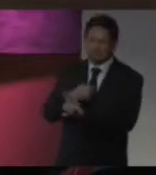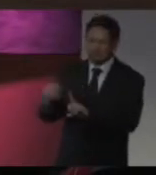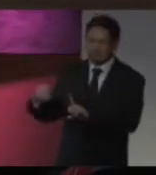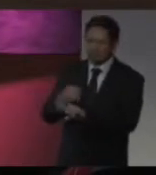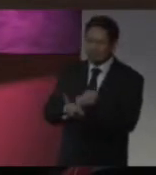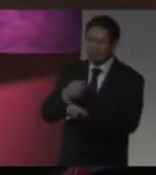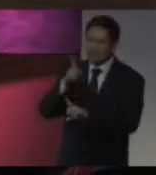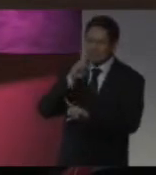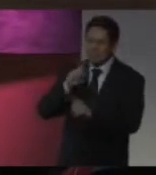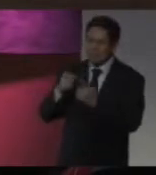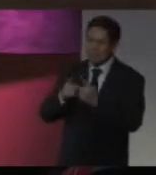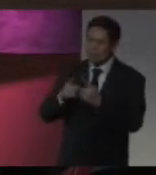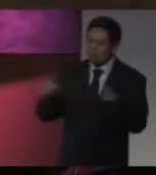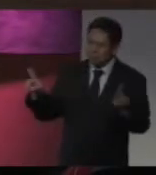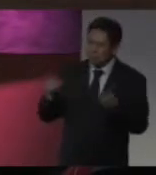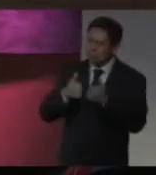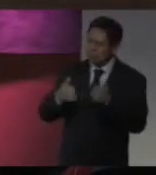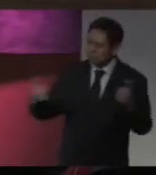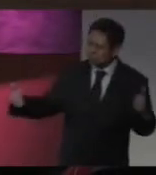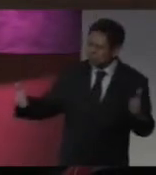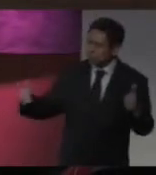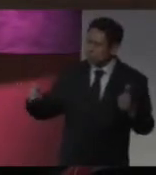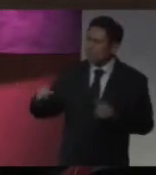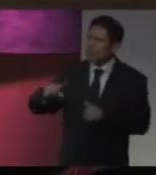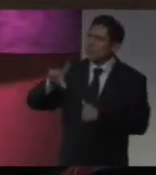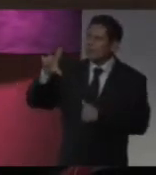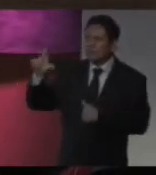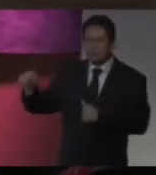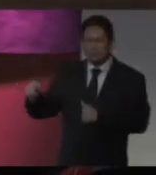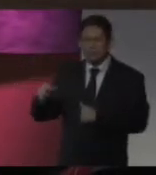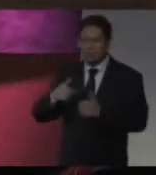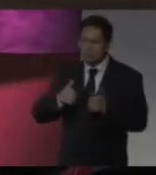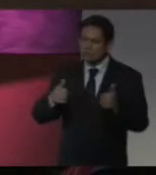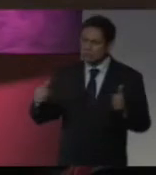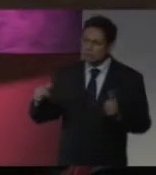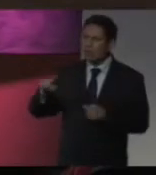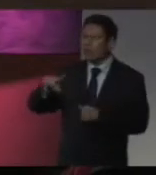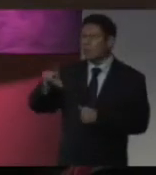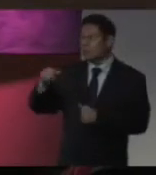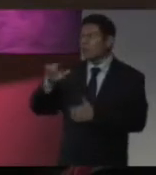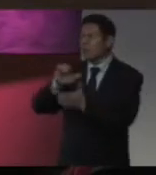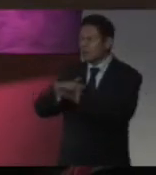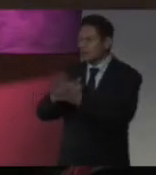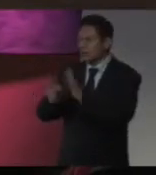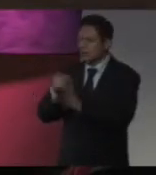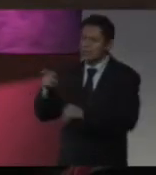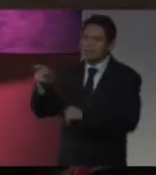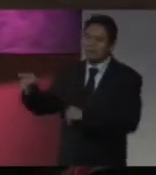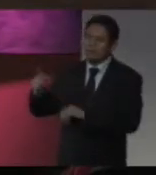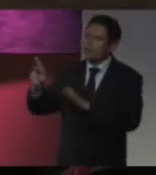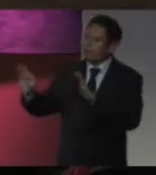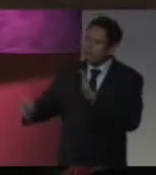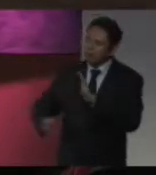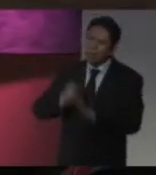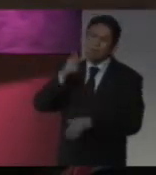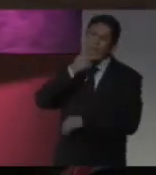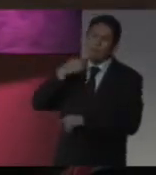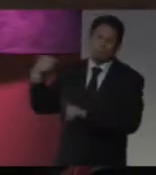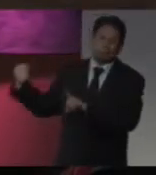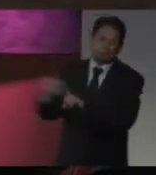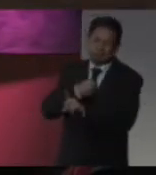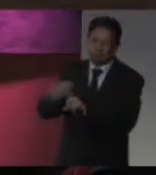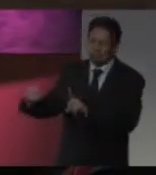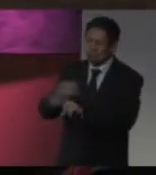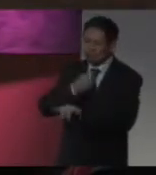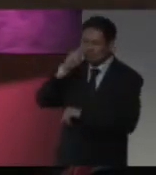¿Verdad? En el segundo matrimonio se casaban con otro, todavía peor, ¿verdad? Entonces, esto nos